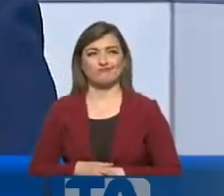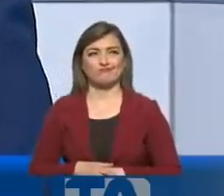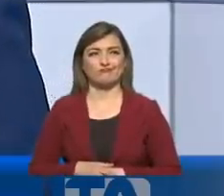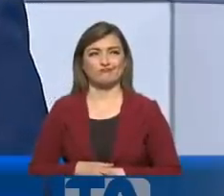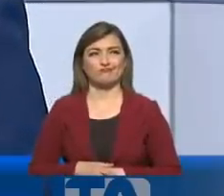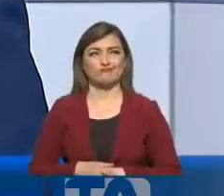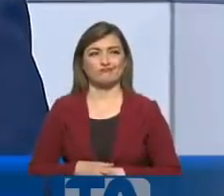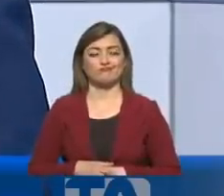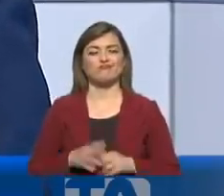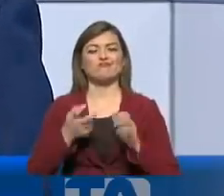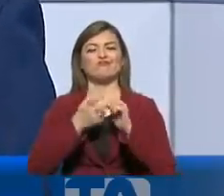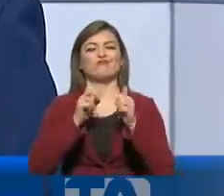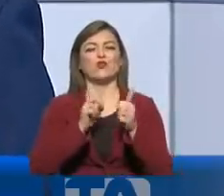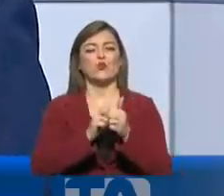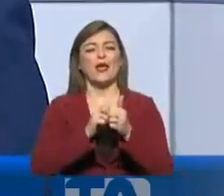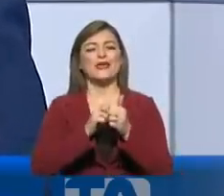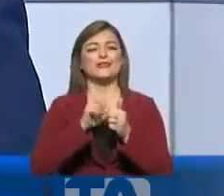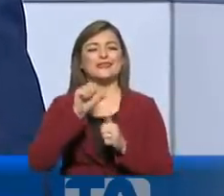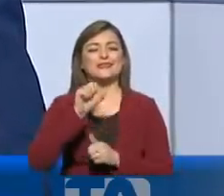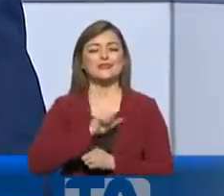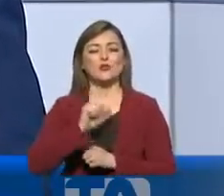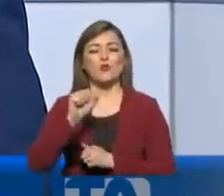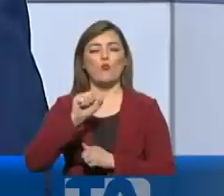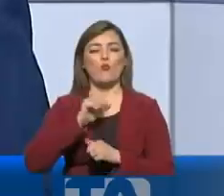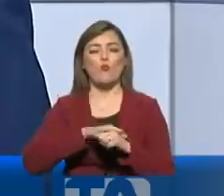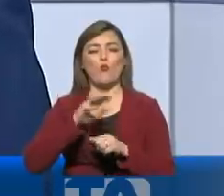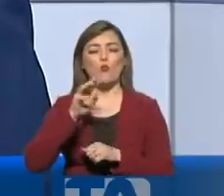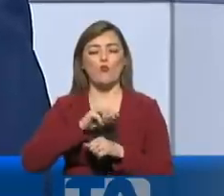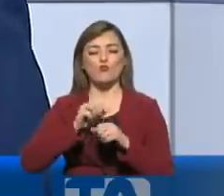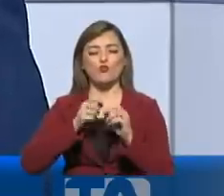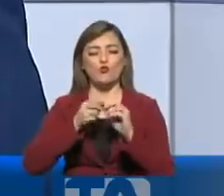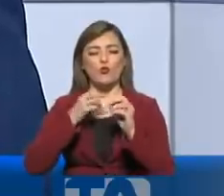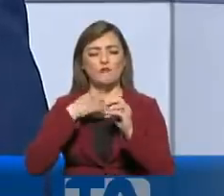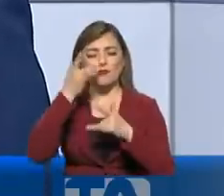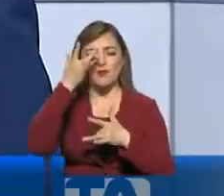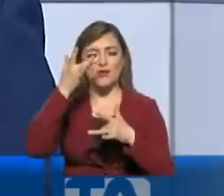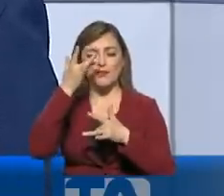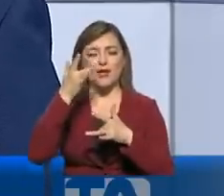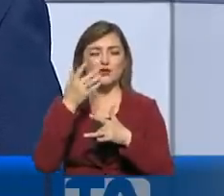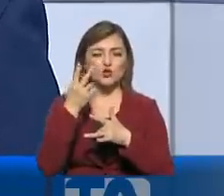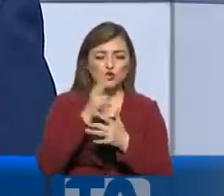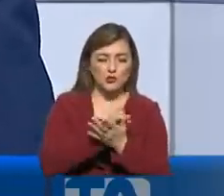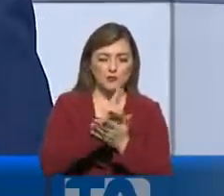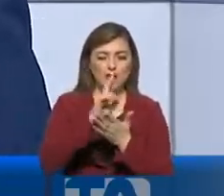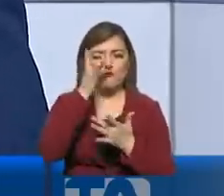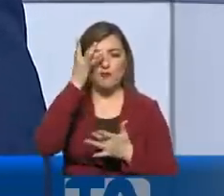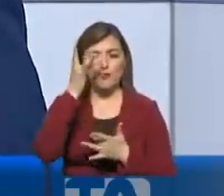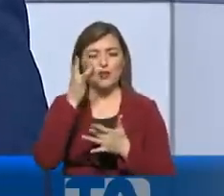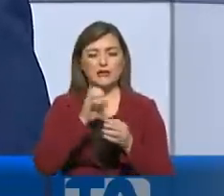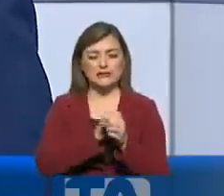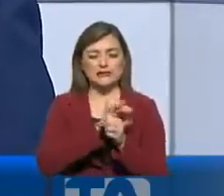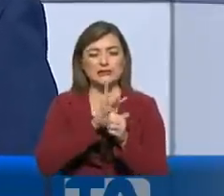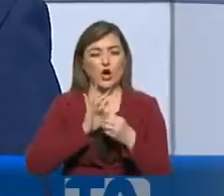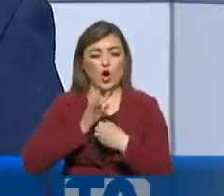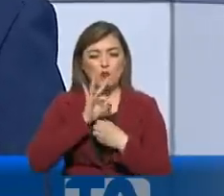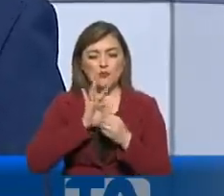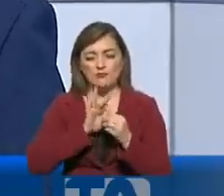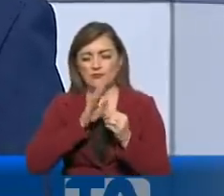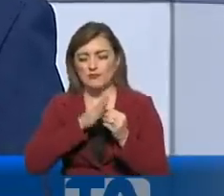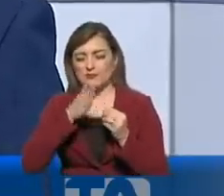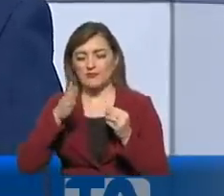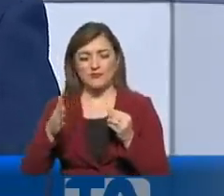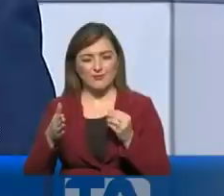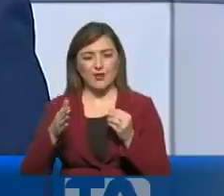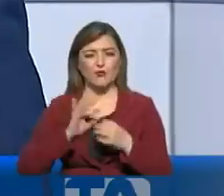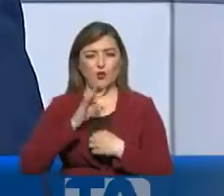inflamatorio multisistémico, que es una enfermedad que se presenta aproximadamente de 2 a 6 semanas después